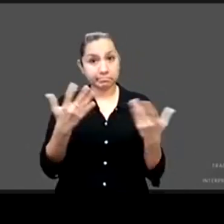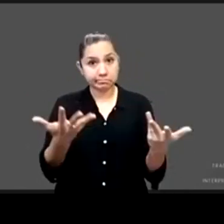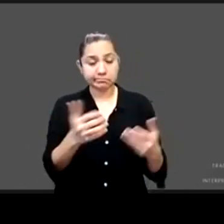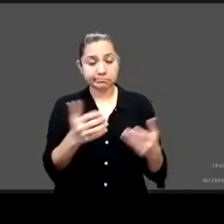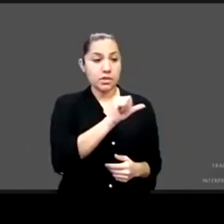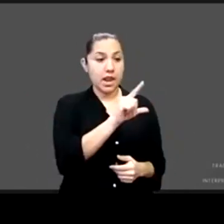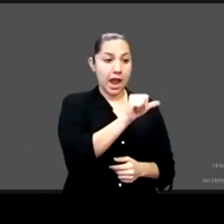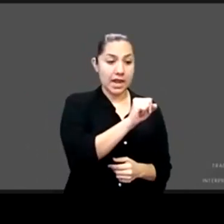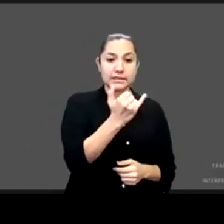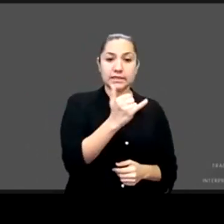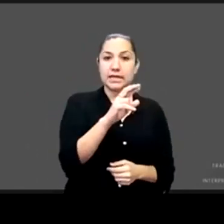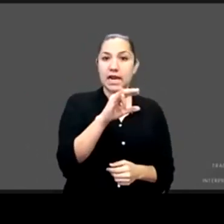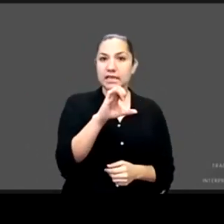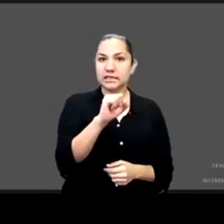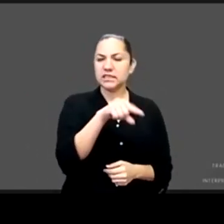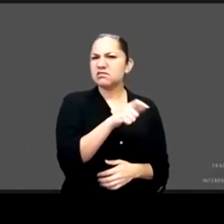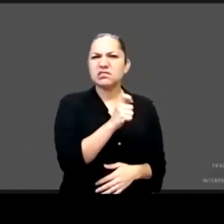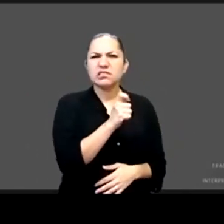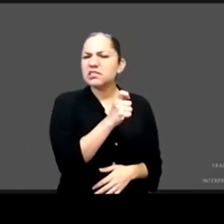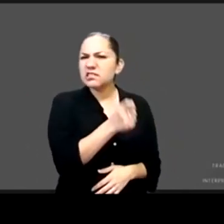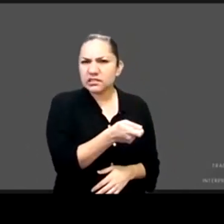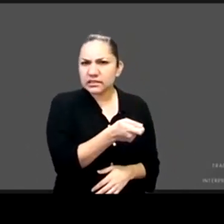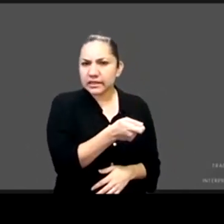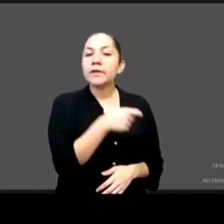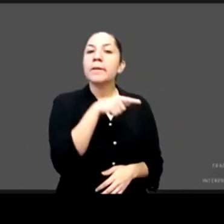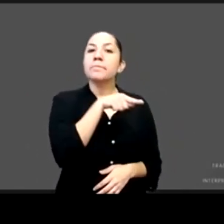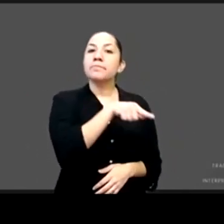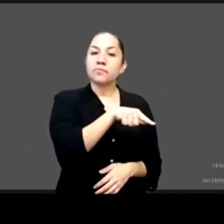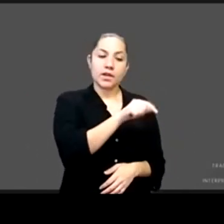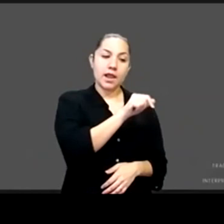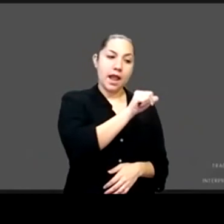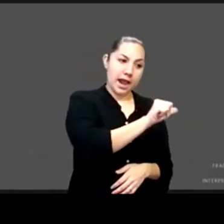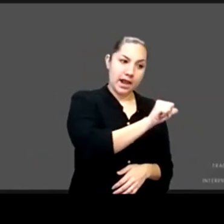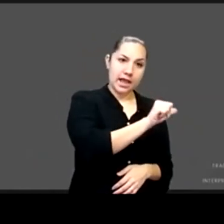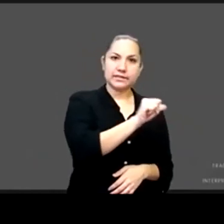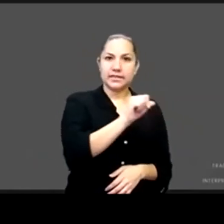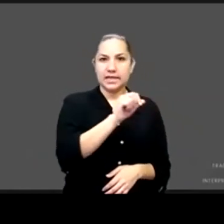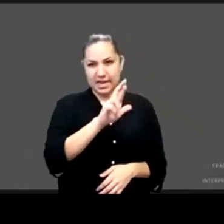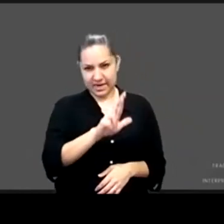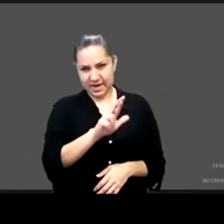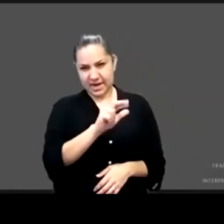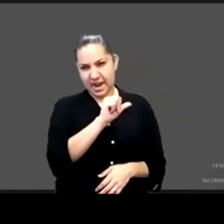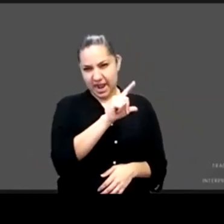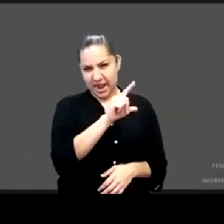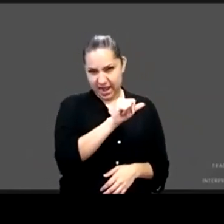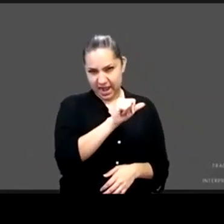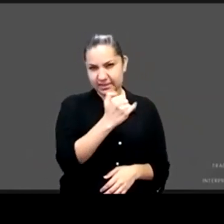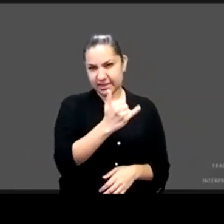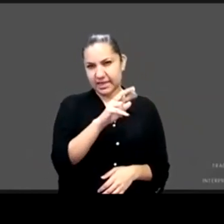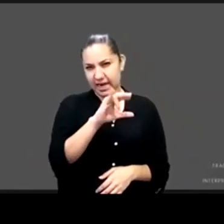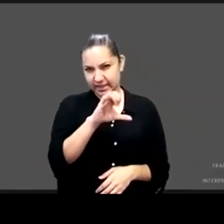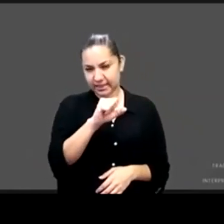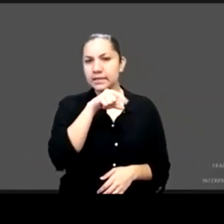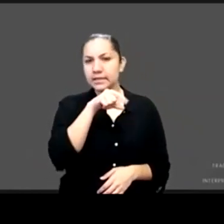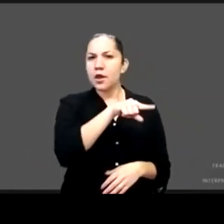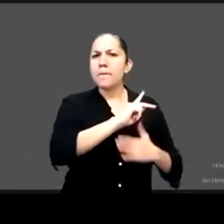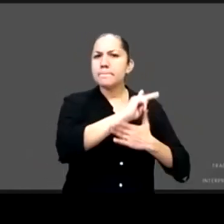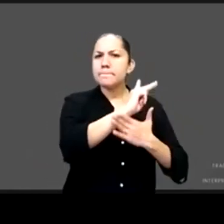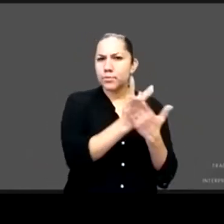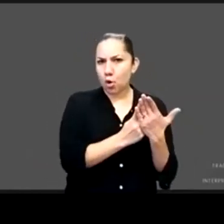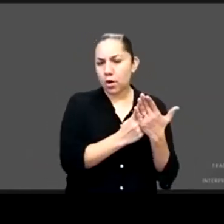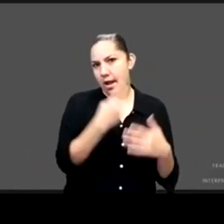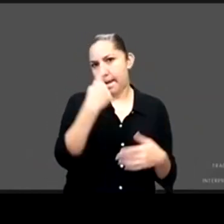es Alas y Raíces? Bueno, Alas y Raíces es un programa que articula y coordina acciones en